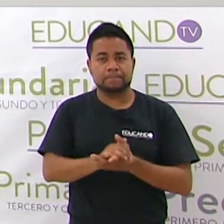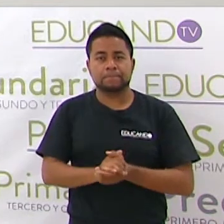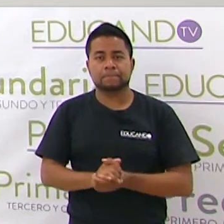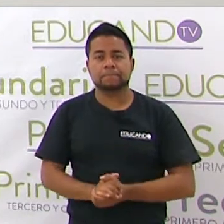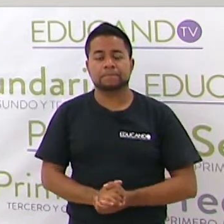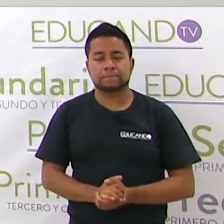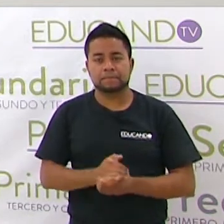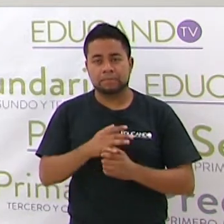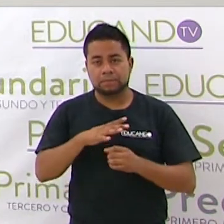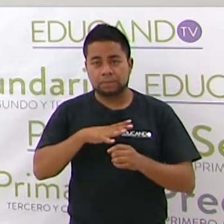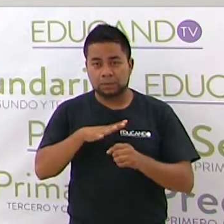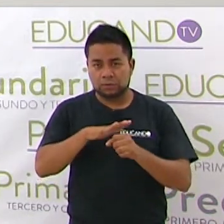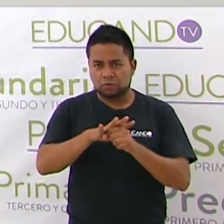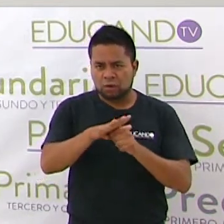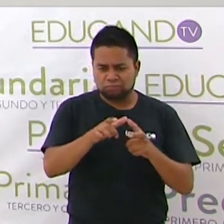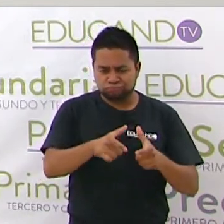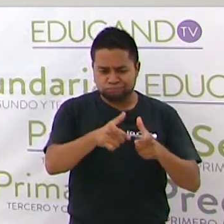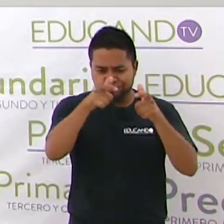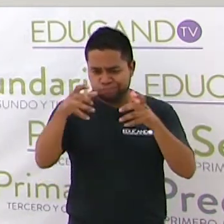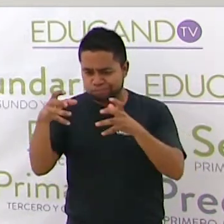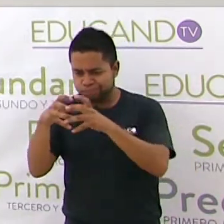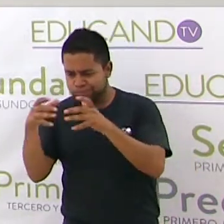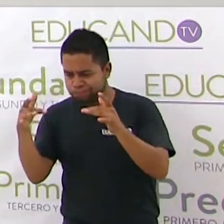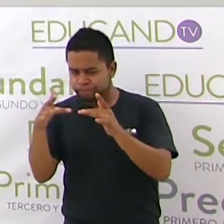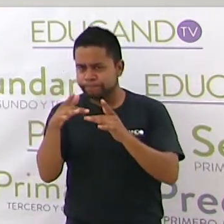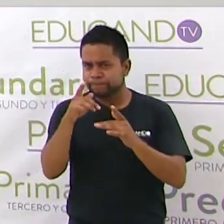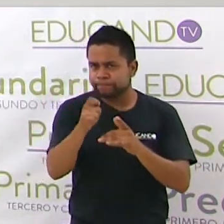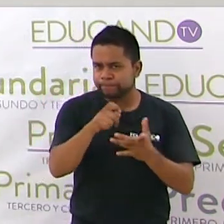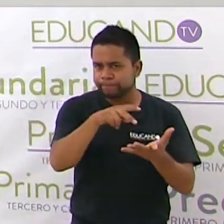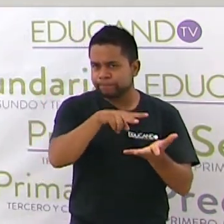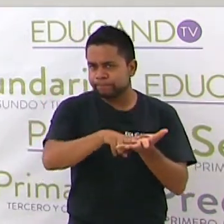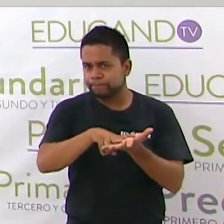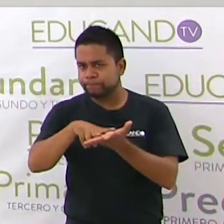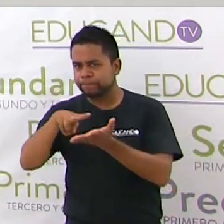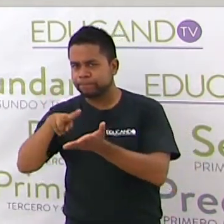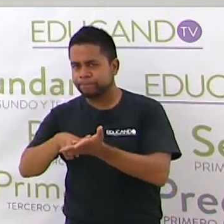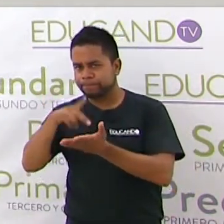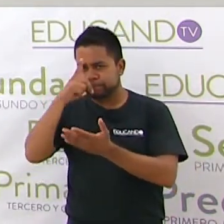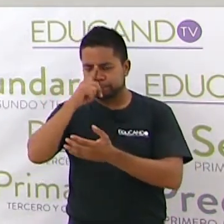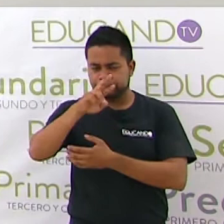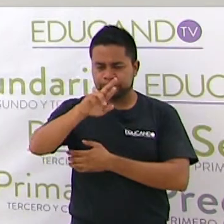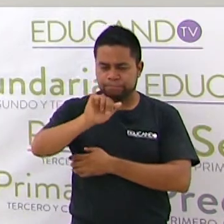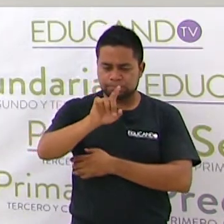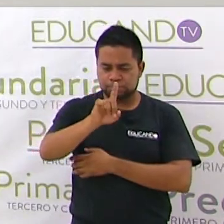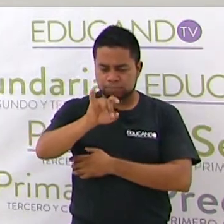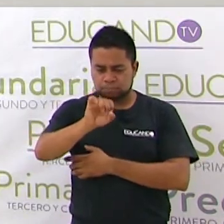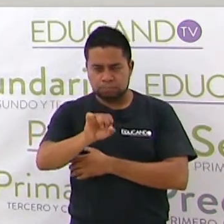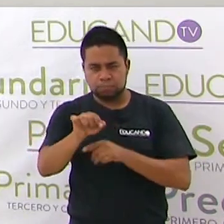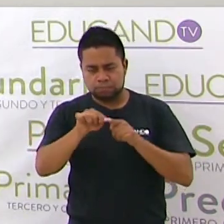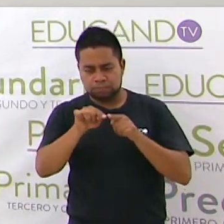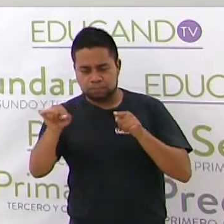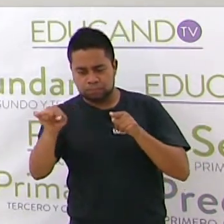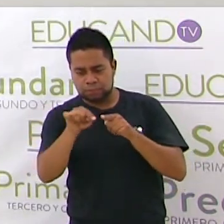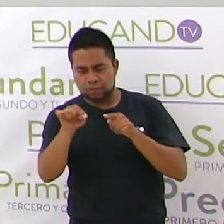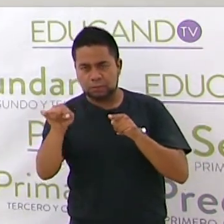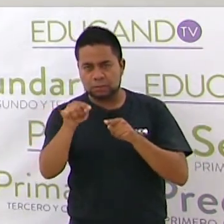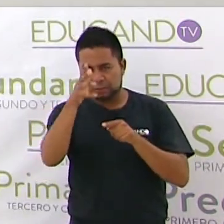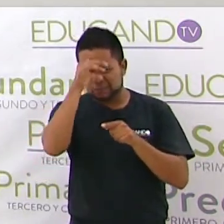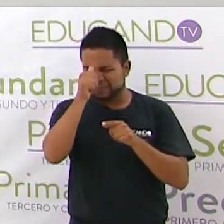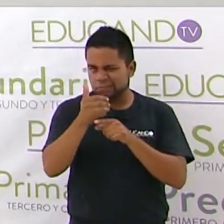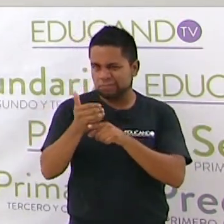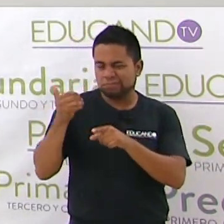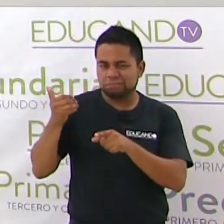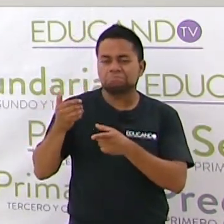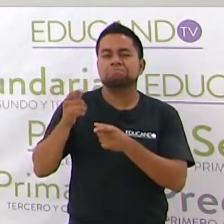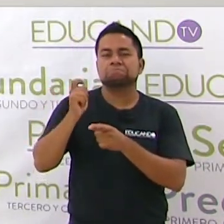relación que existe entre una esfera y un cilindro con el mismo valor de radio. Vamos a recordar algunas cosas para que